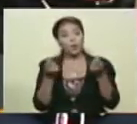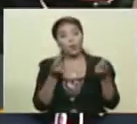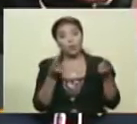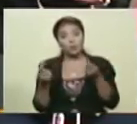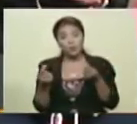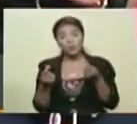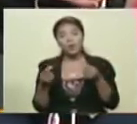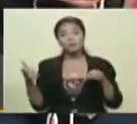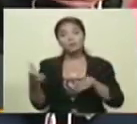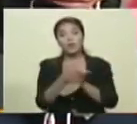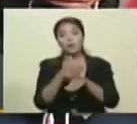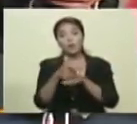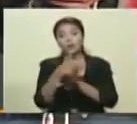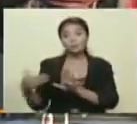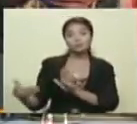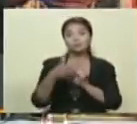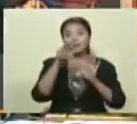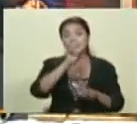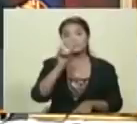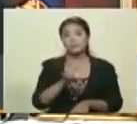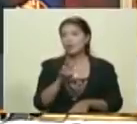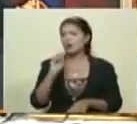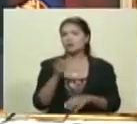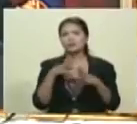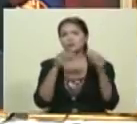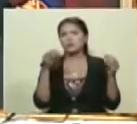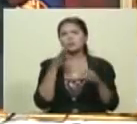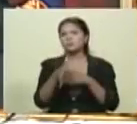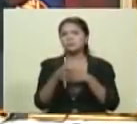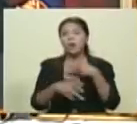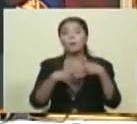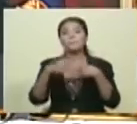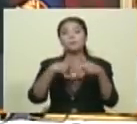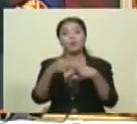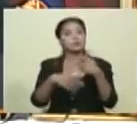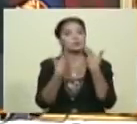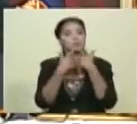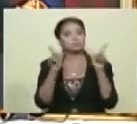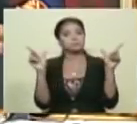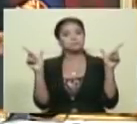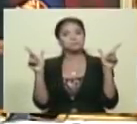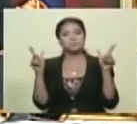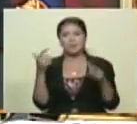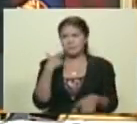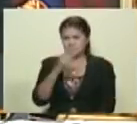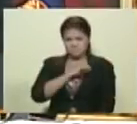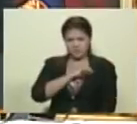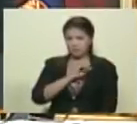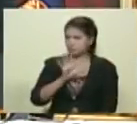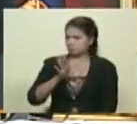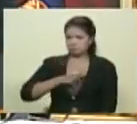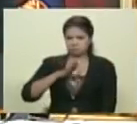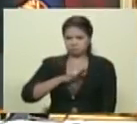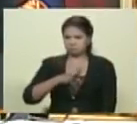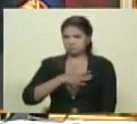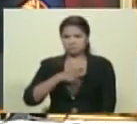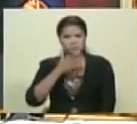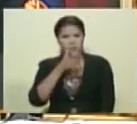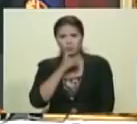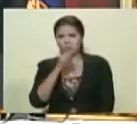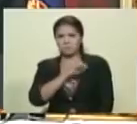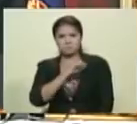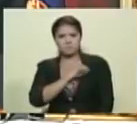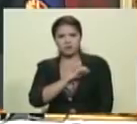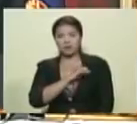naval del gobierno de Trump contra Venezuela, todo eso nos va a llevar a un proceso de liberación. Yo no le tengo miedo a nada de eso. La